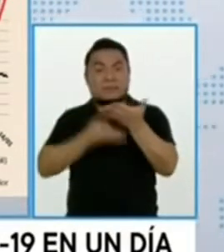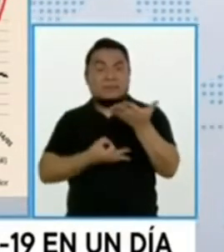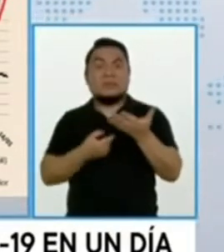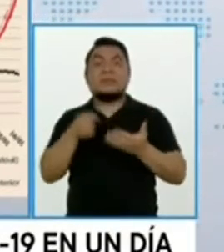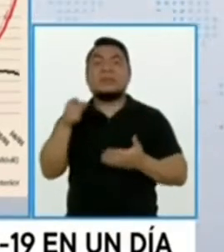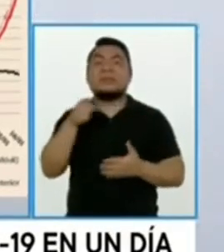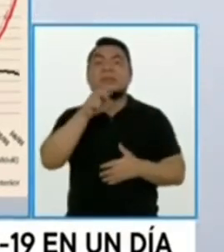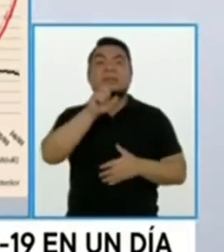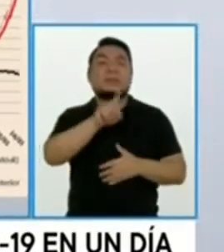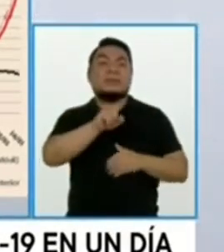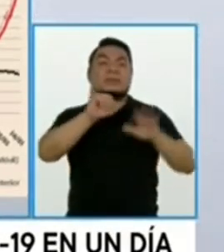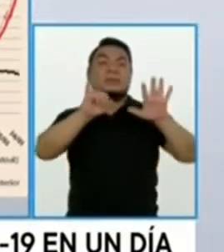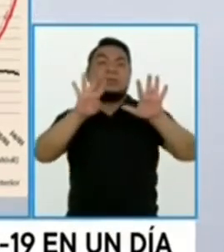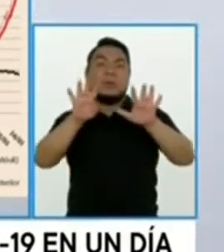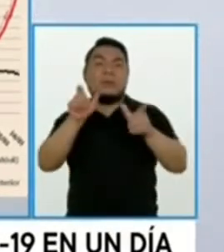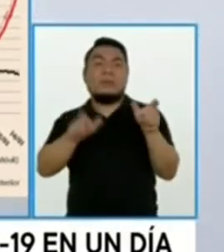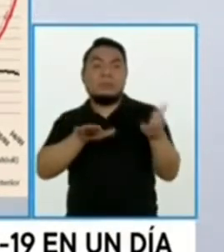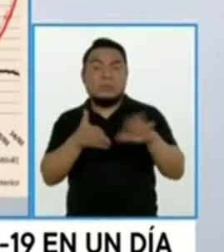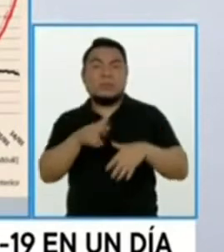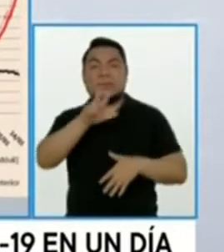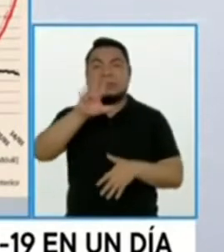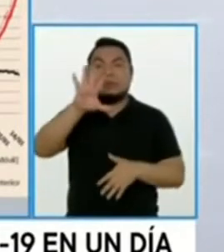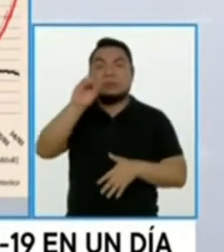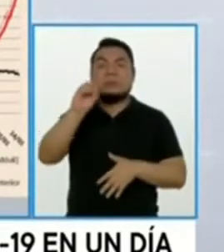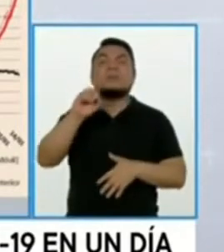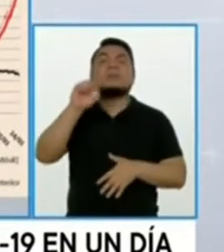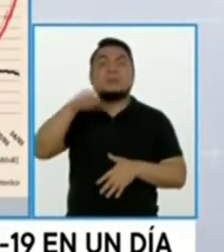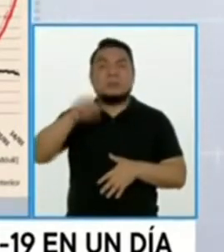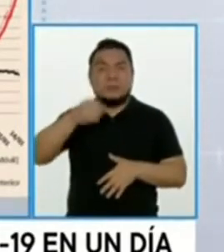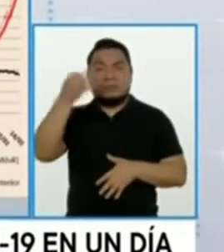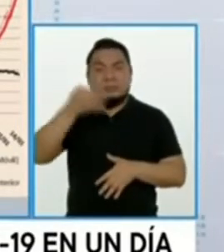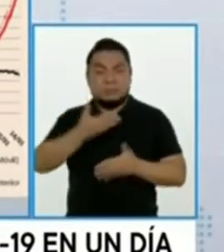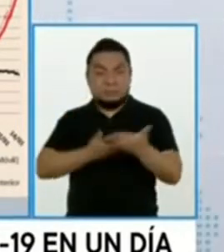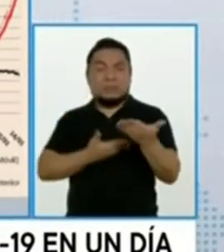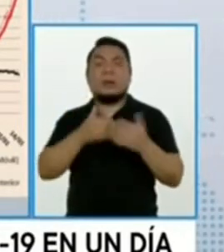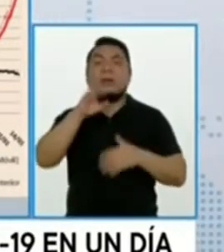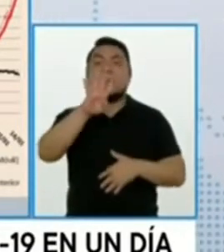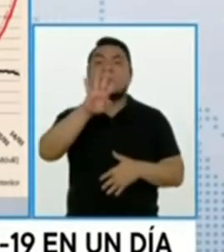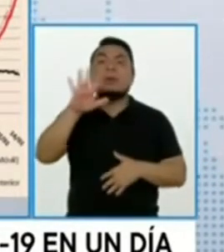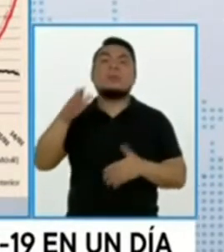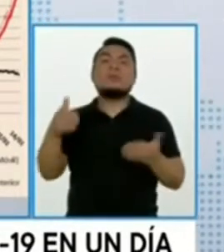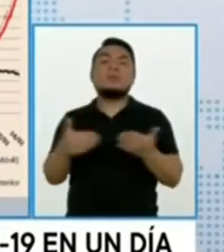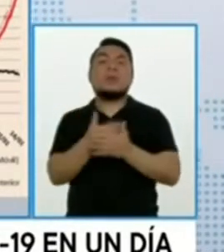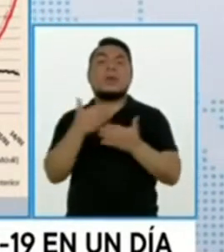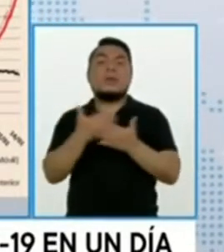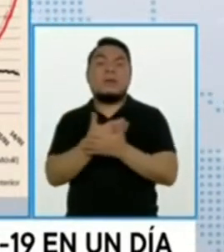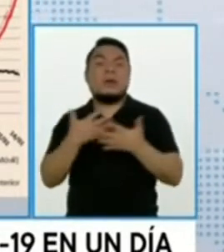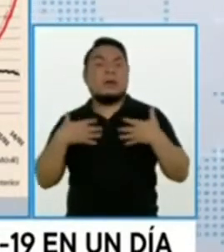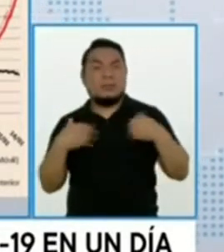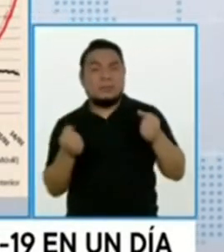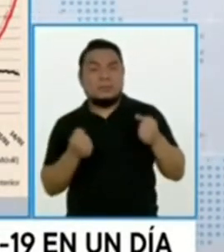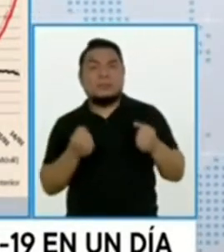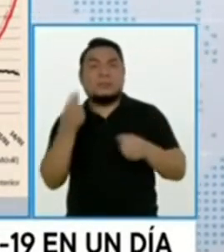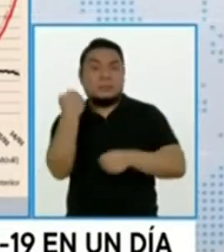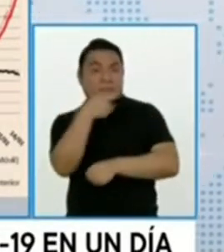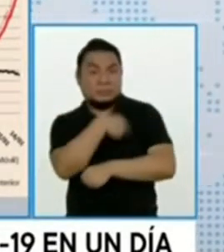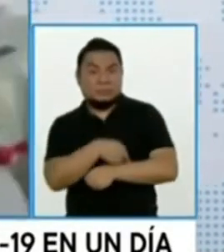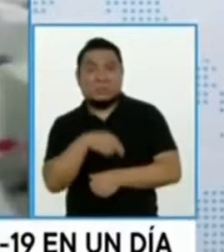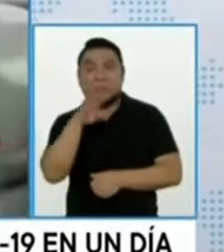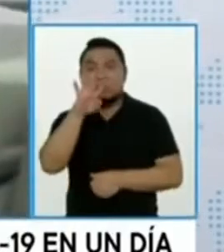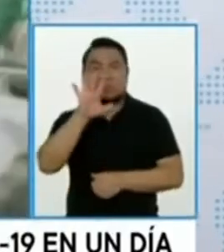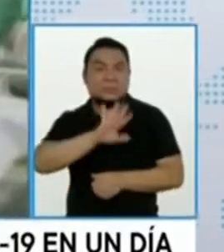de los 169 fallecidos, 3.056 casos confirmados y solo 45 nuevas altas hospitalarias.